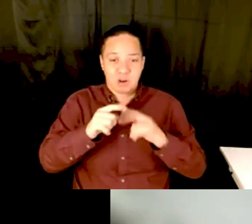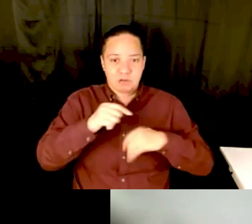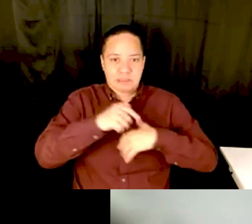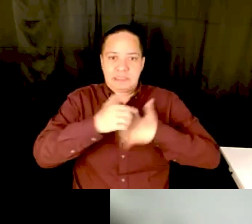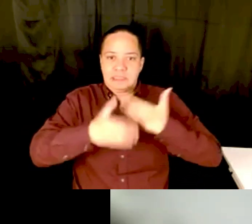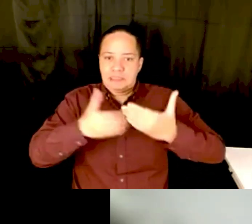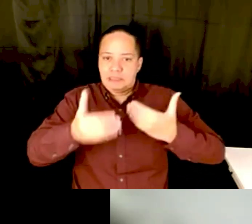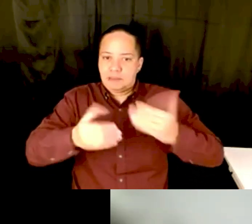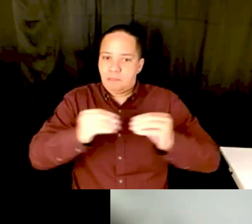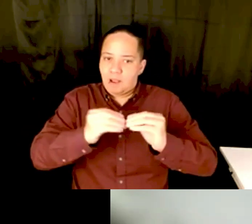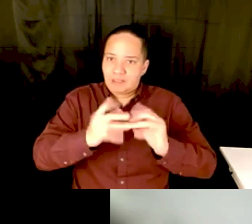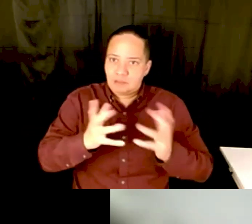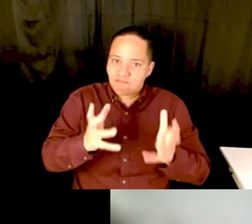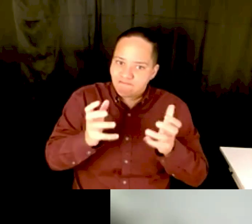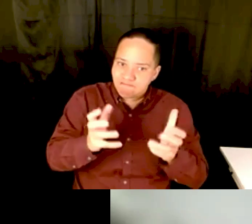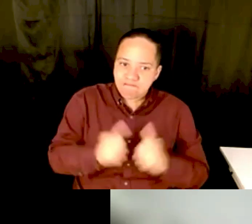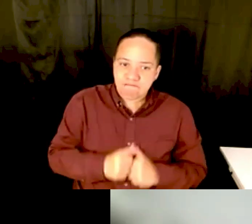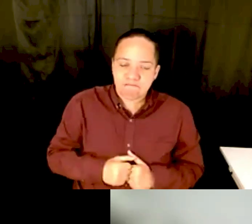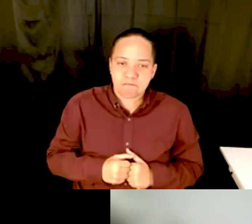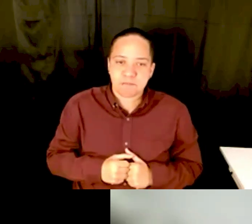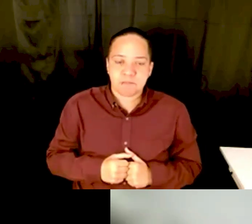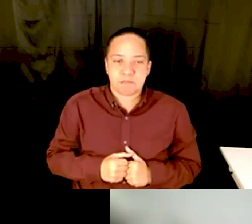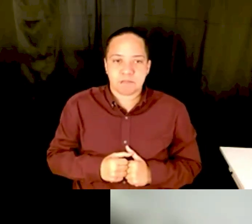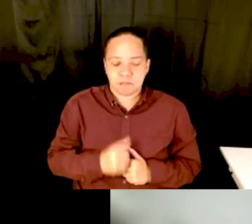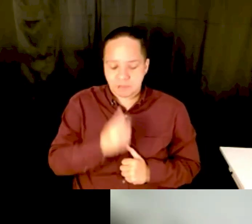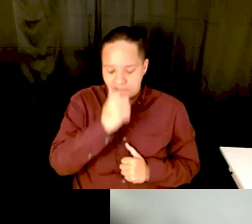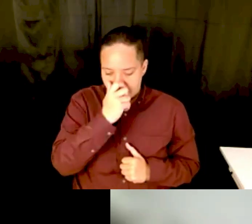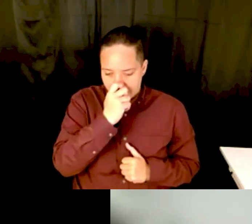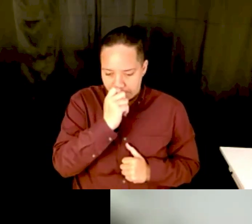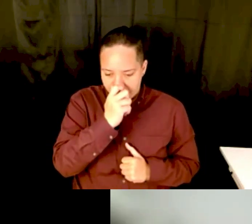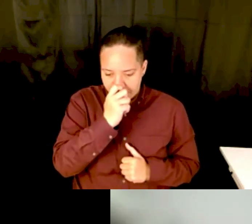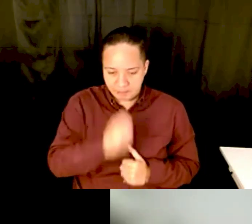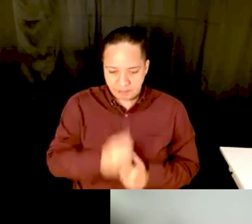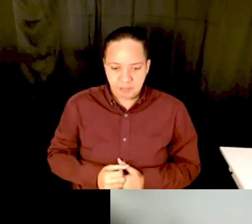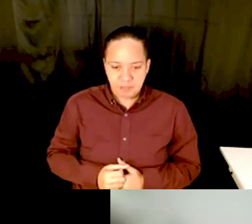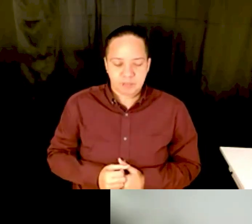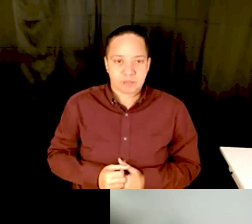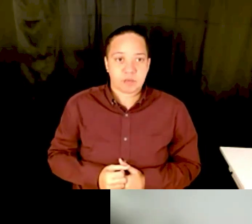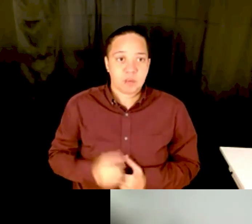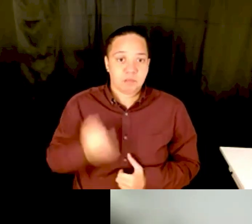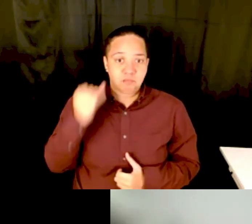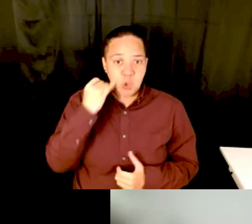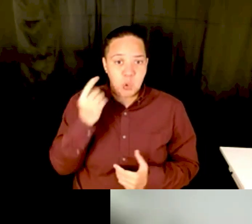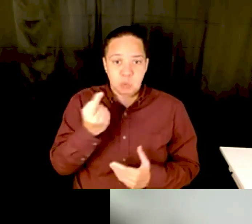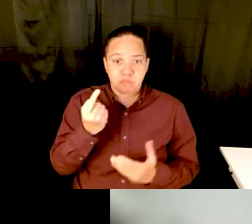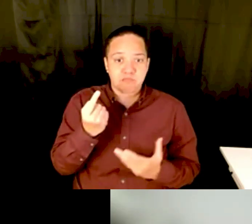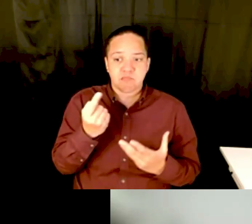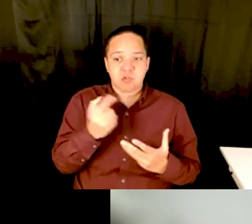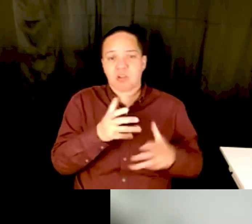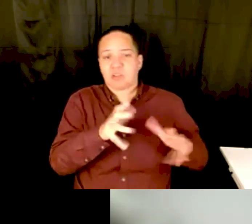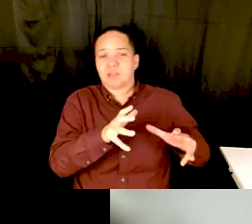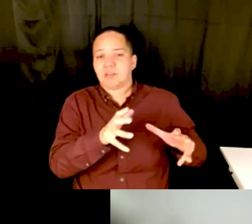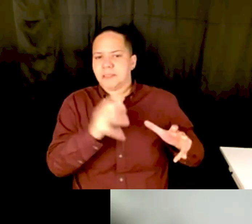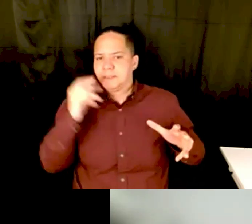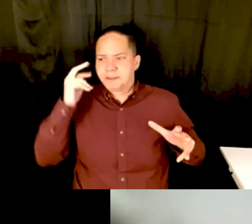que uno quisiera. Y cuando por algún caso no lo desean, pues hay que sospechar que puede ser una